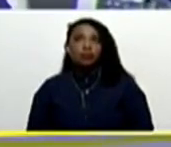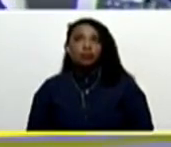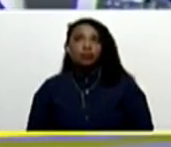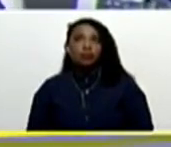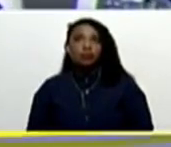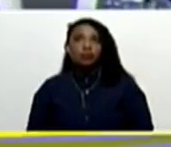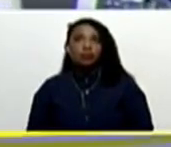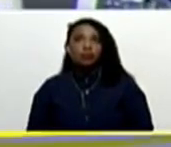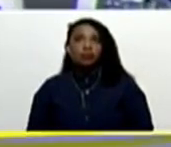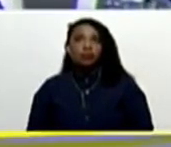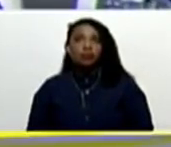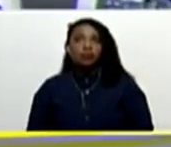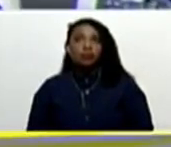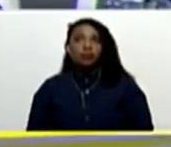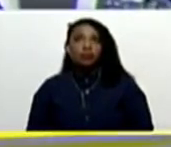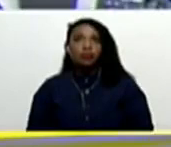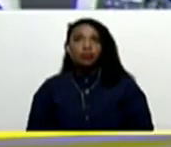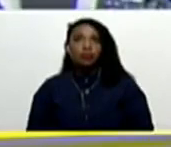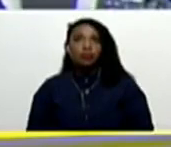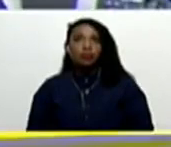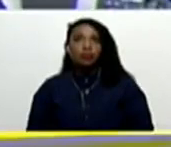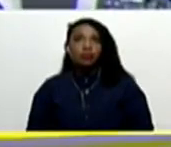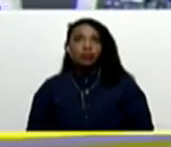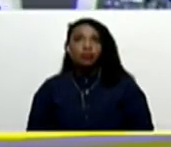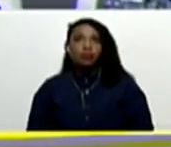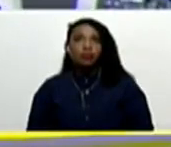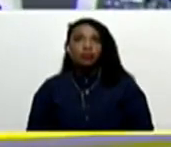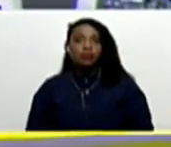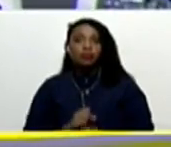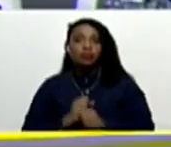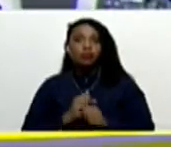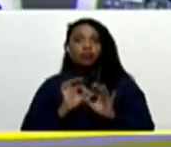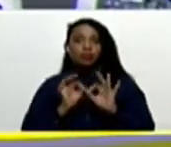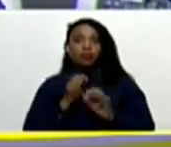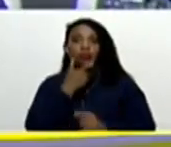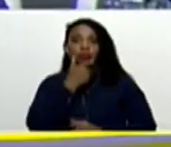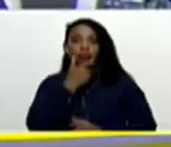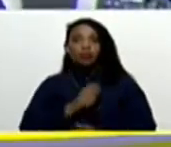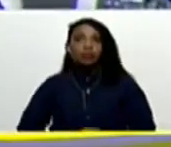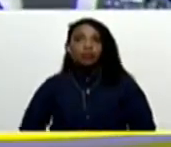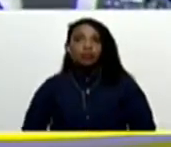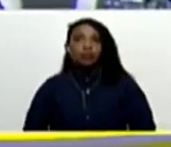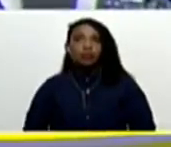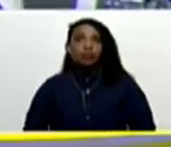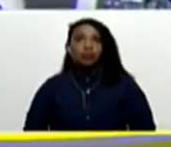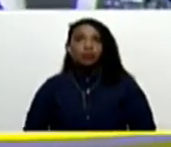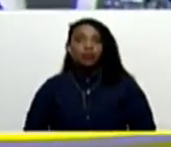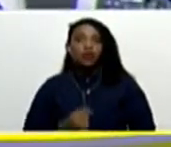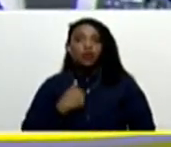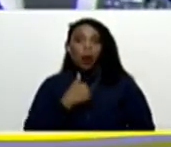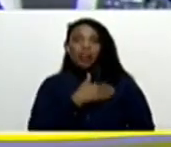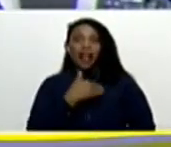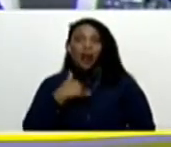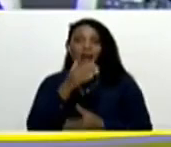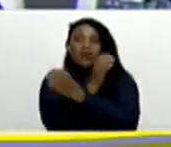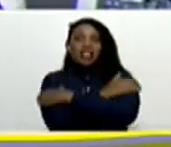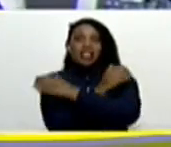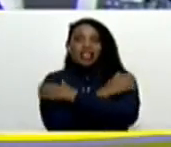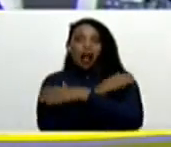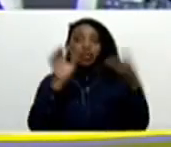I extend profound and sincere commendation to President Maduro. Quisiera felicitar de